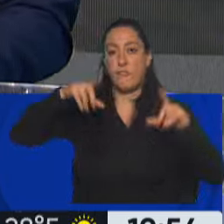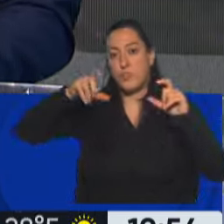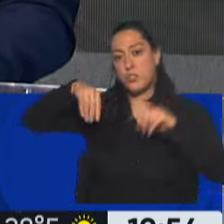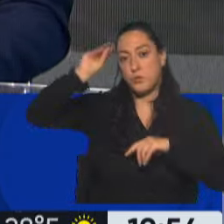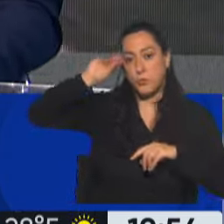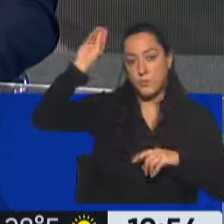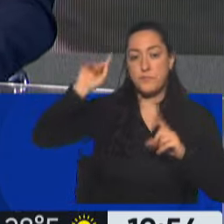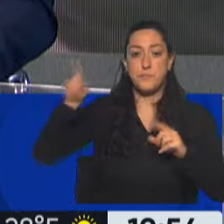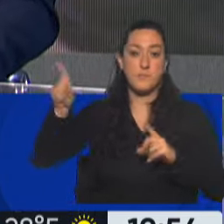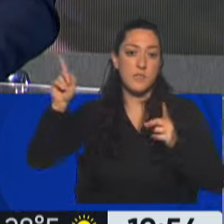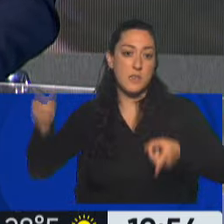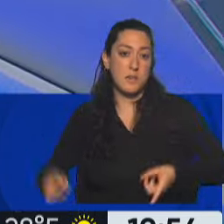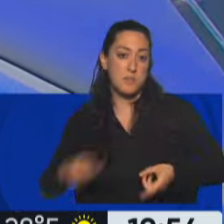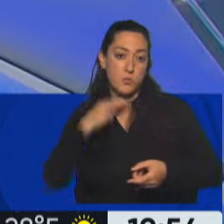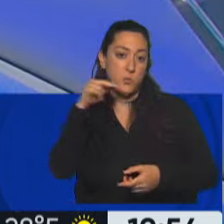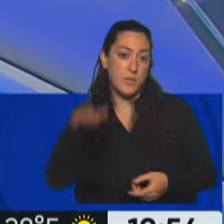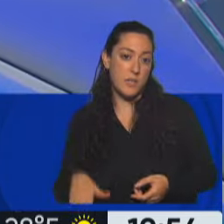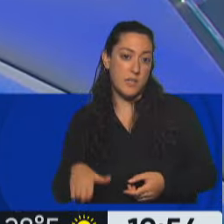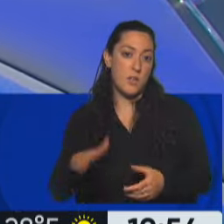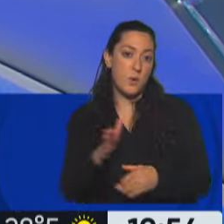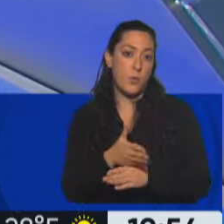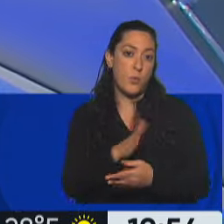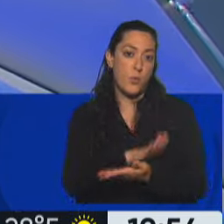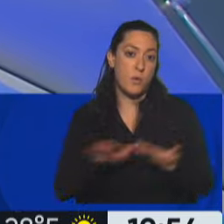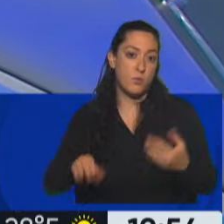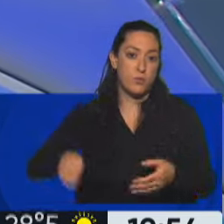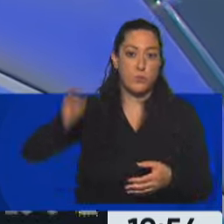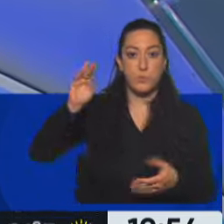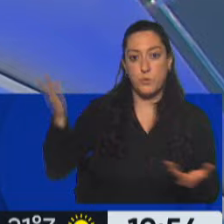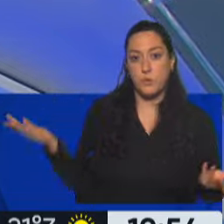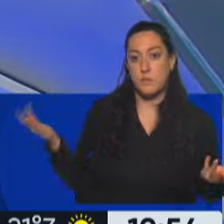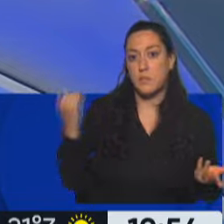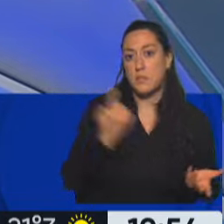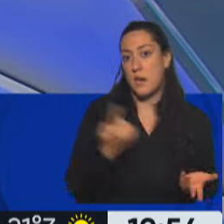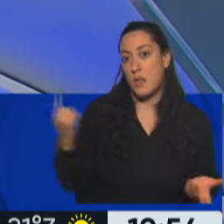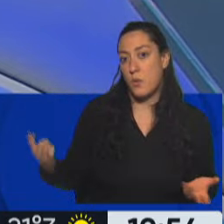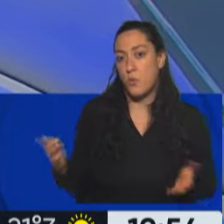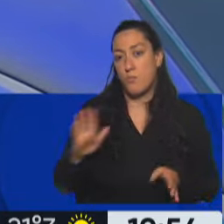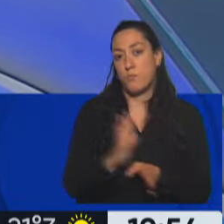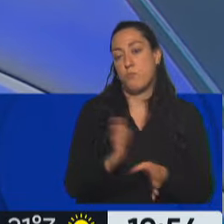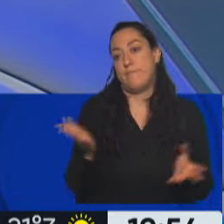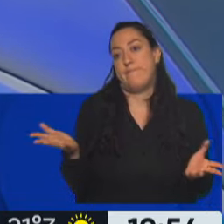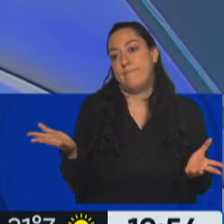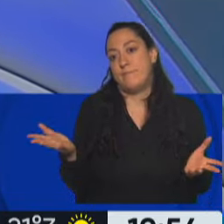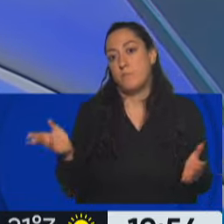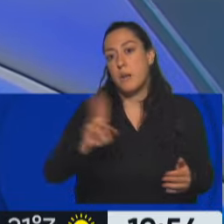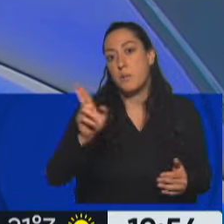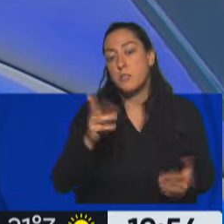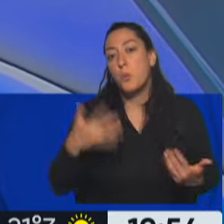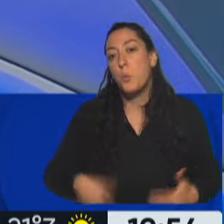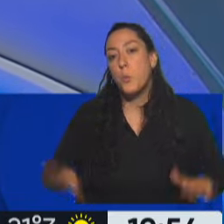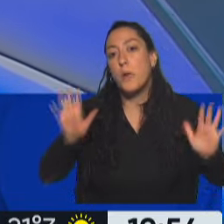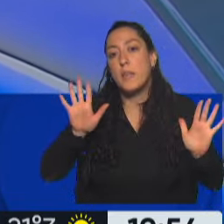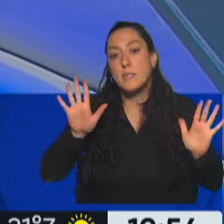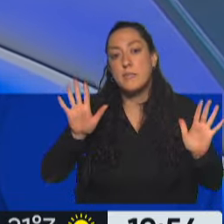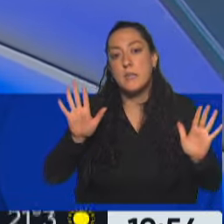fotos con la nena en el cumpleaños con su nuevo novio. Cada uno... Pero quizás hubo un permiso. Pero esta exposición